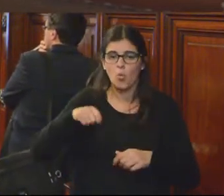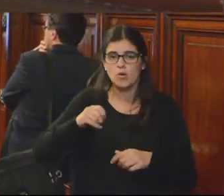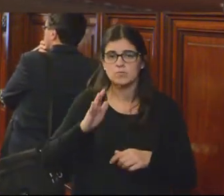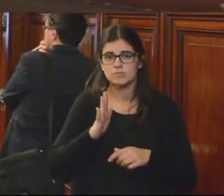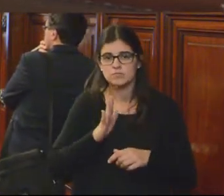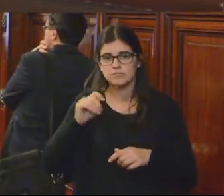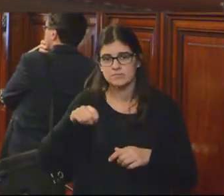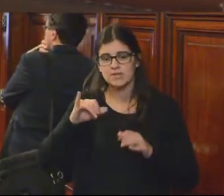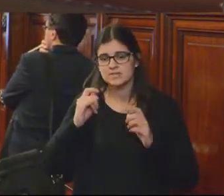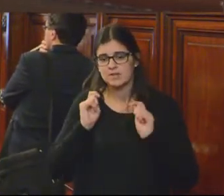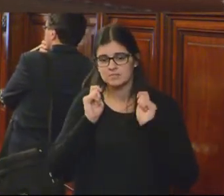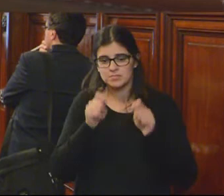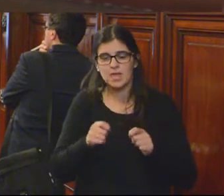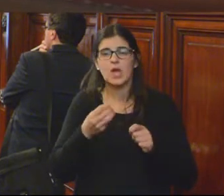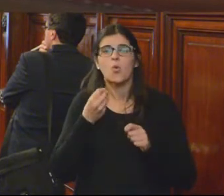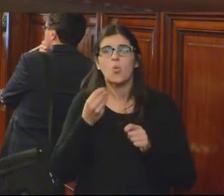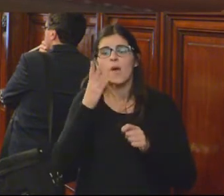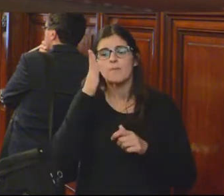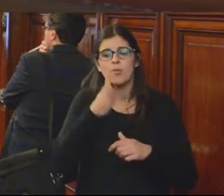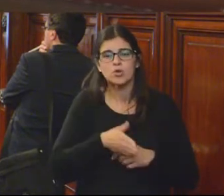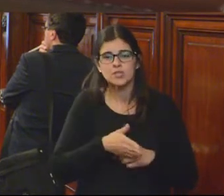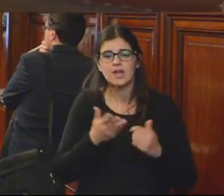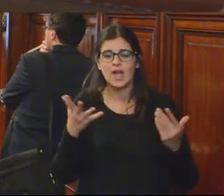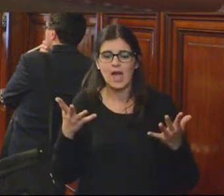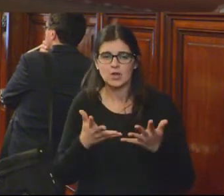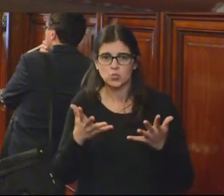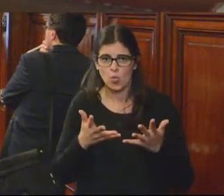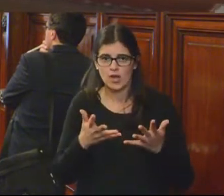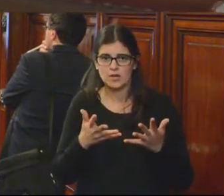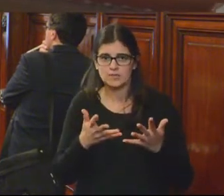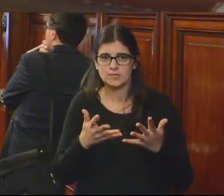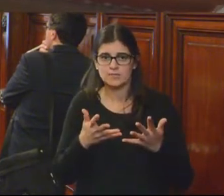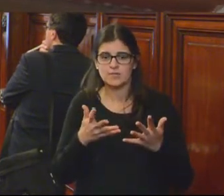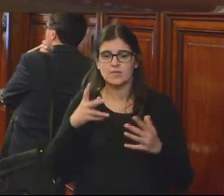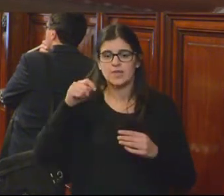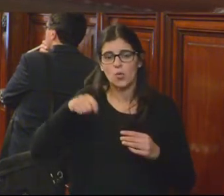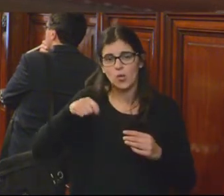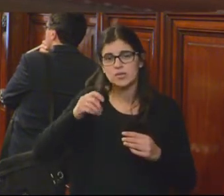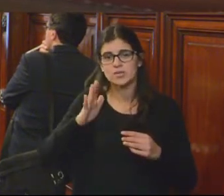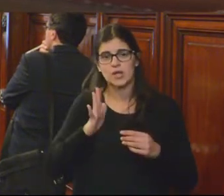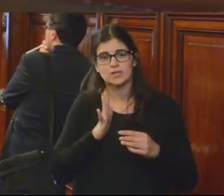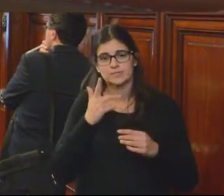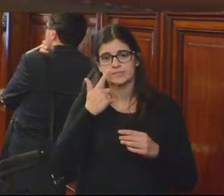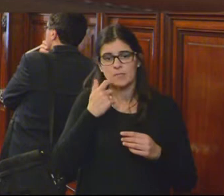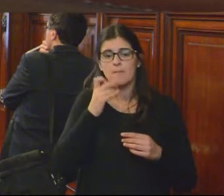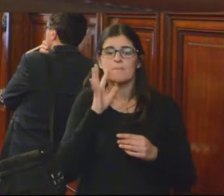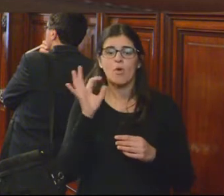haya tenido lugar y cuál es el porcentaje actual de jueces y juezas provisionales en Venezuela. Y